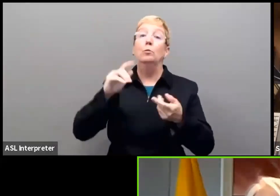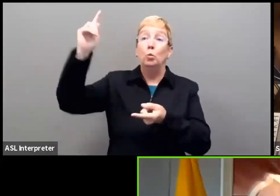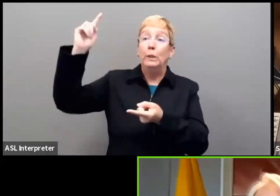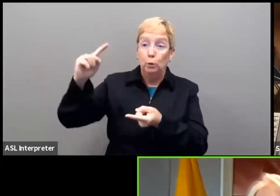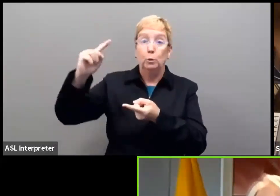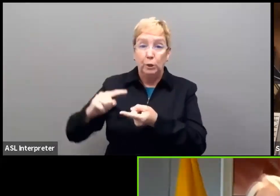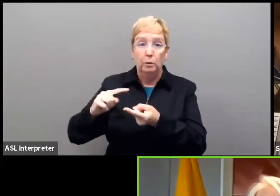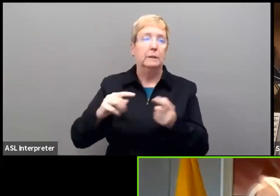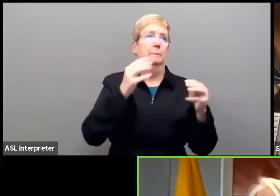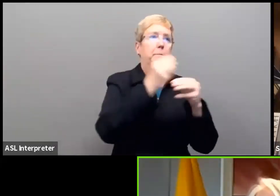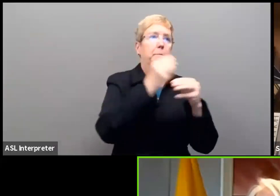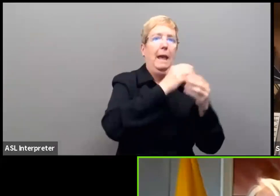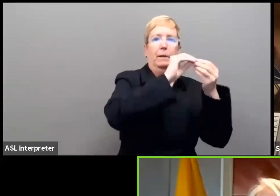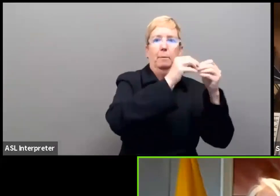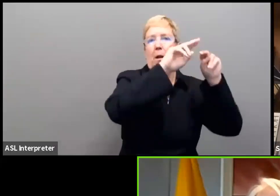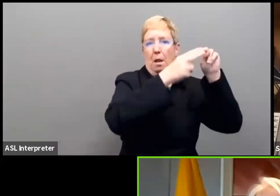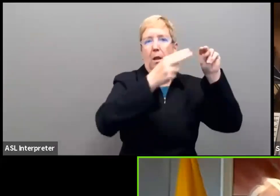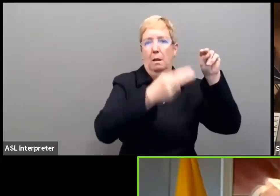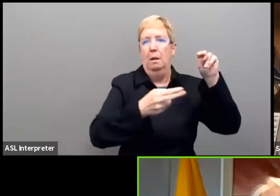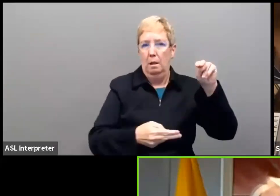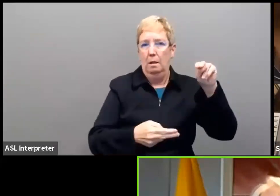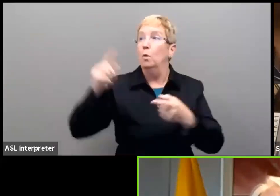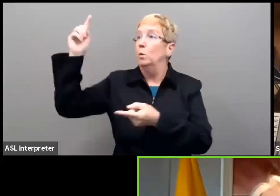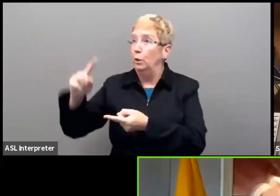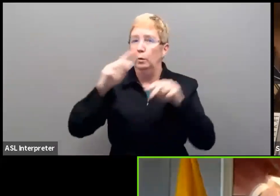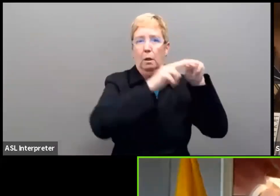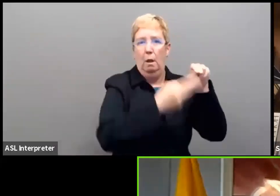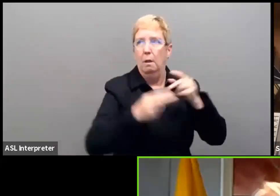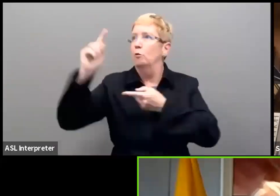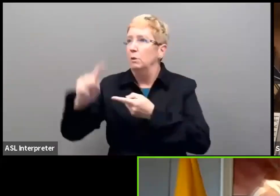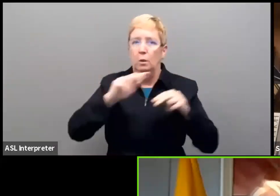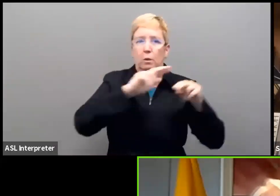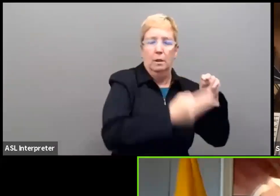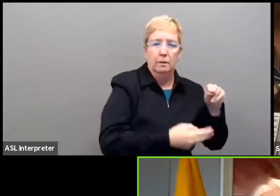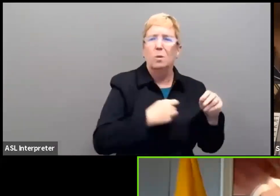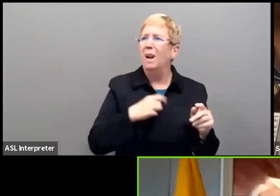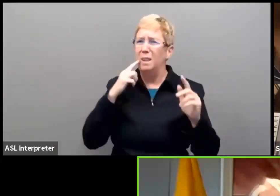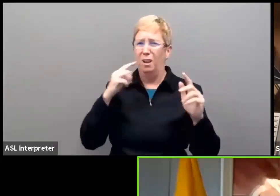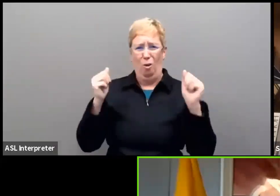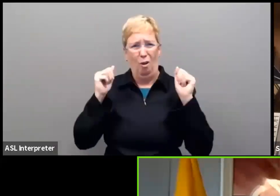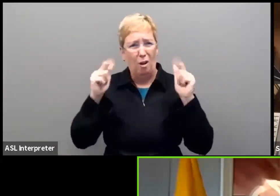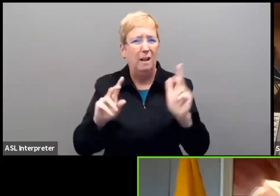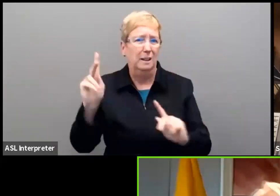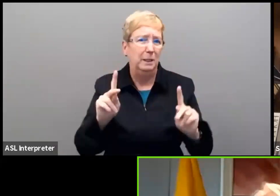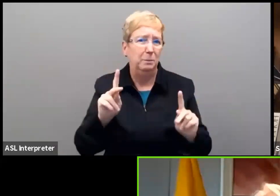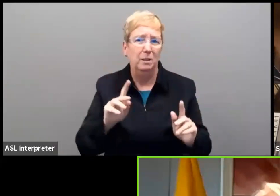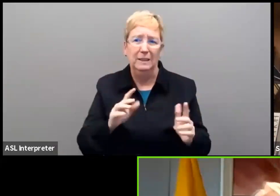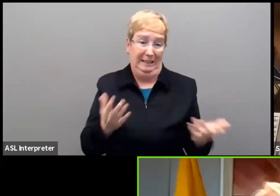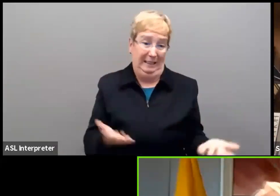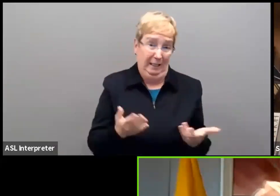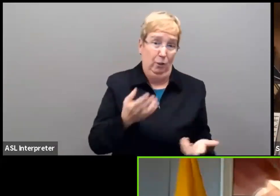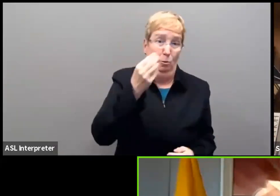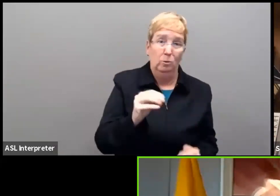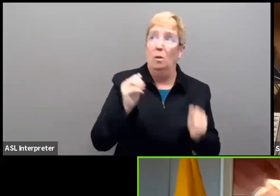COVID, no reciba tratamiento. Pero en lugar de visitar 10 lugares al día, ¿recuerdan cuando les pedí que fueran a 3? Traten de ir a